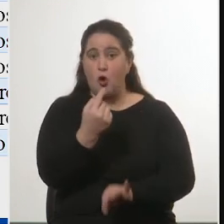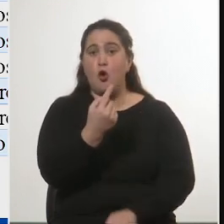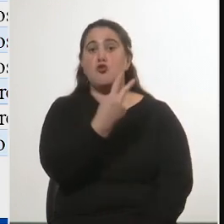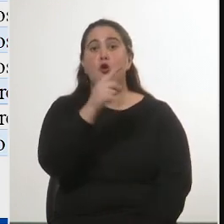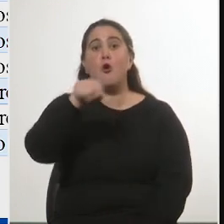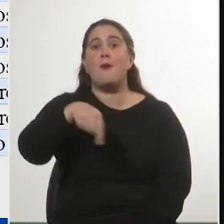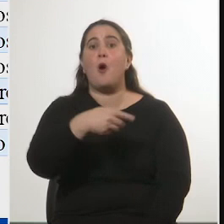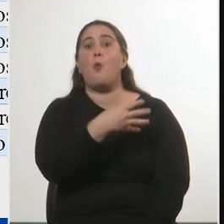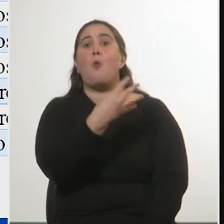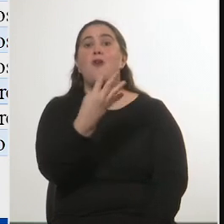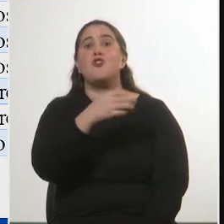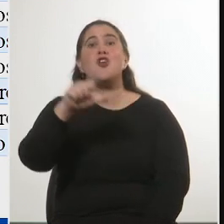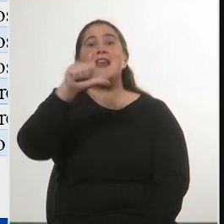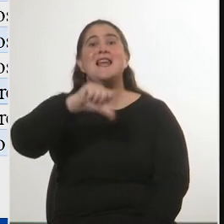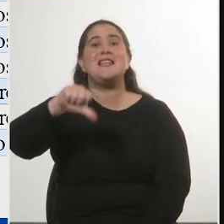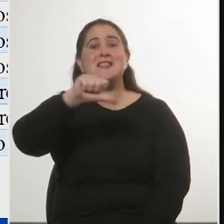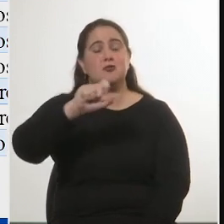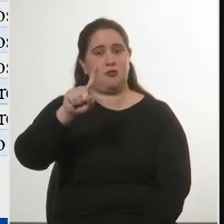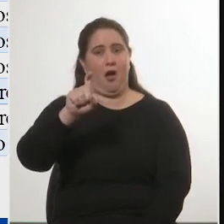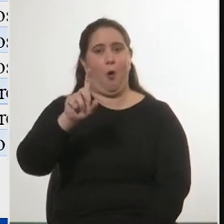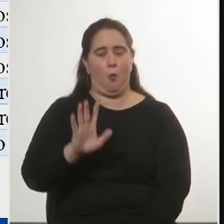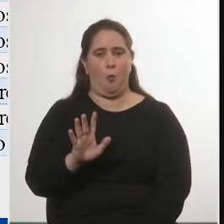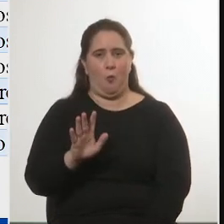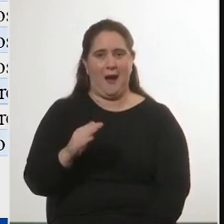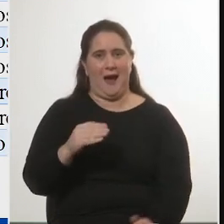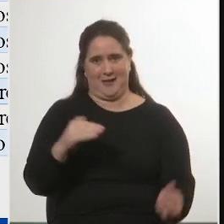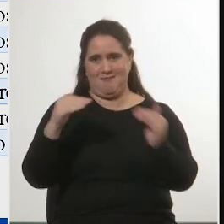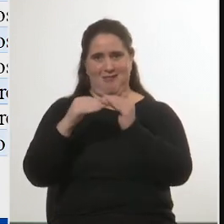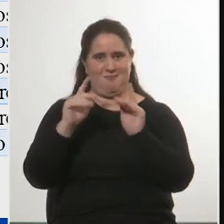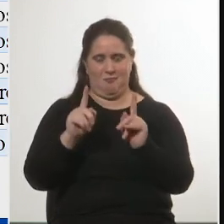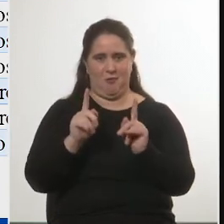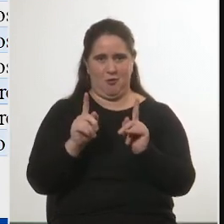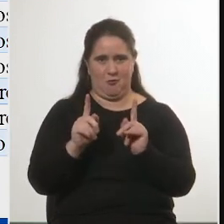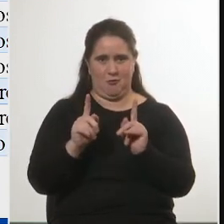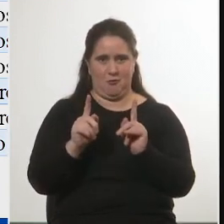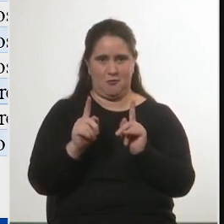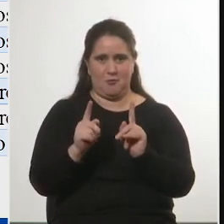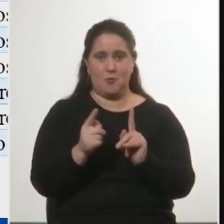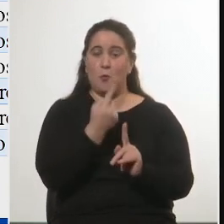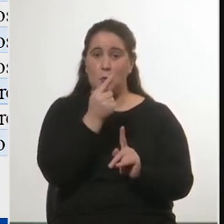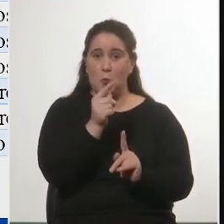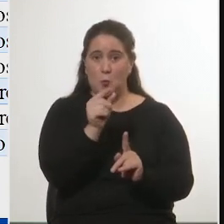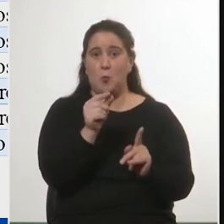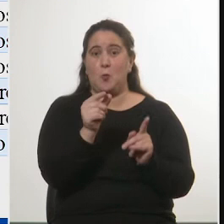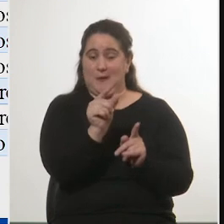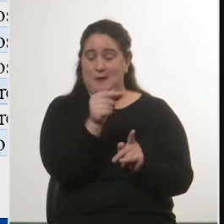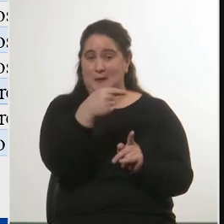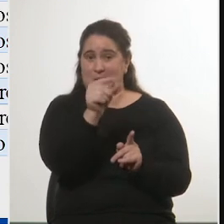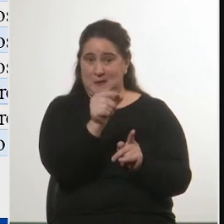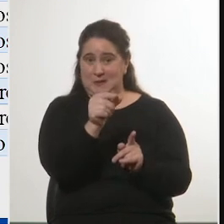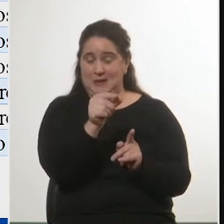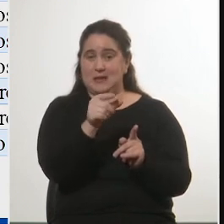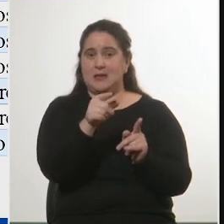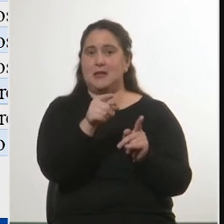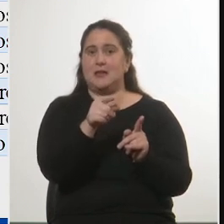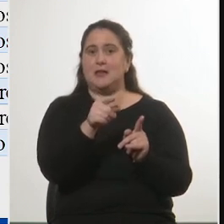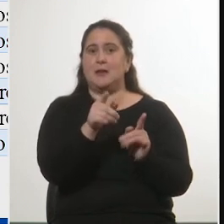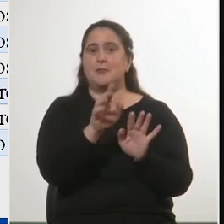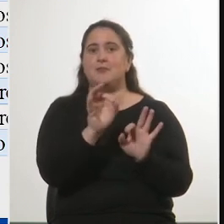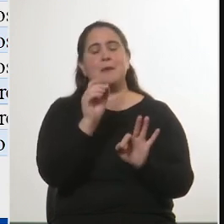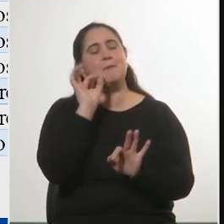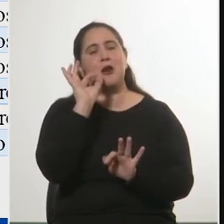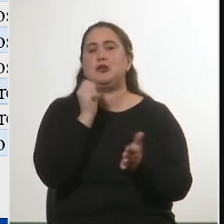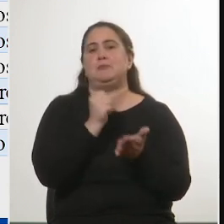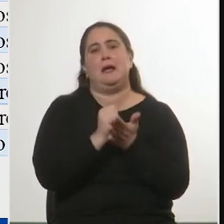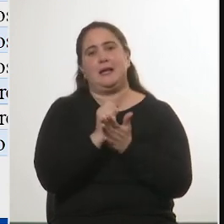es decir, un chorizo, 2,4 litros del contenido de agua. Un cubito, no quise decir